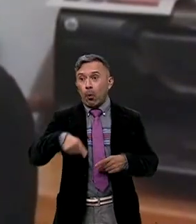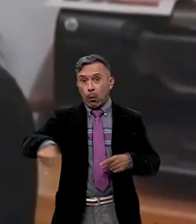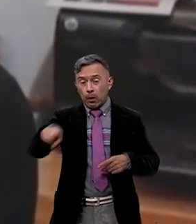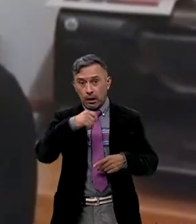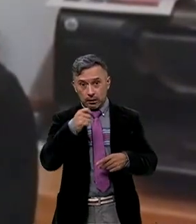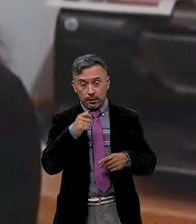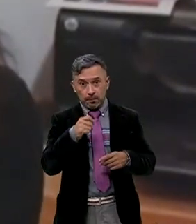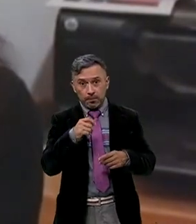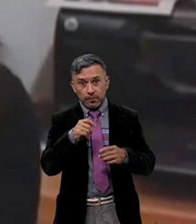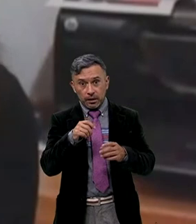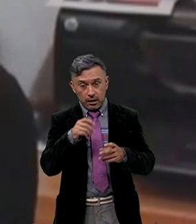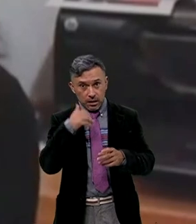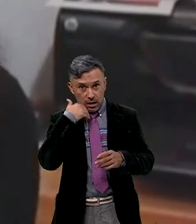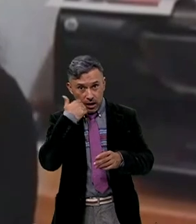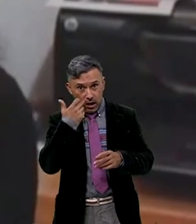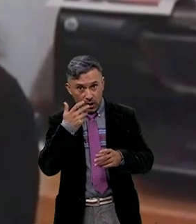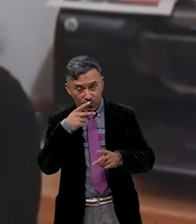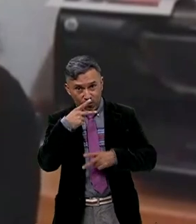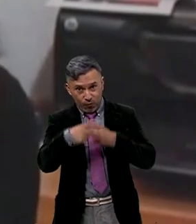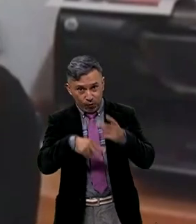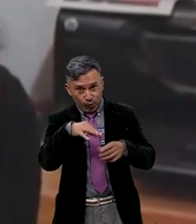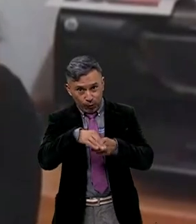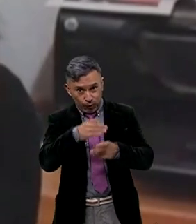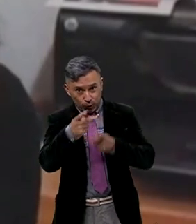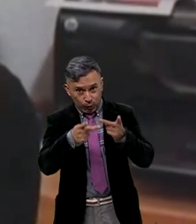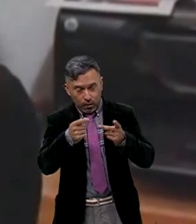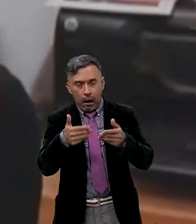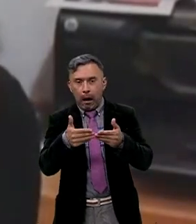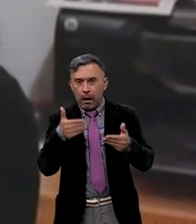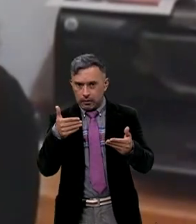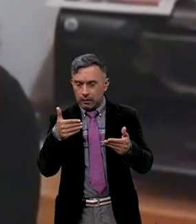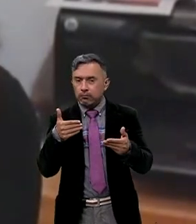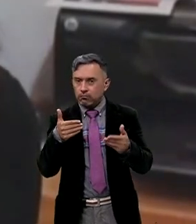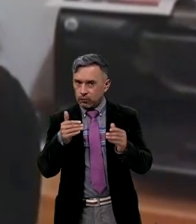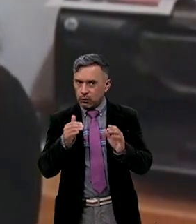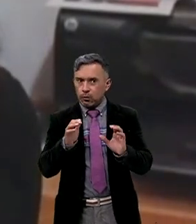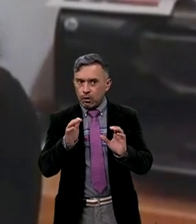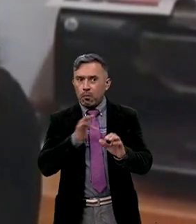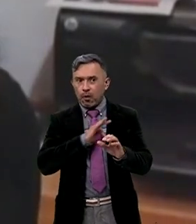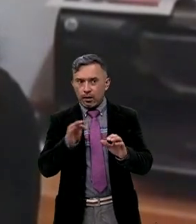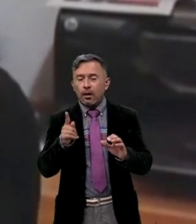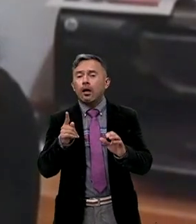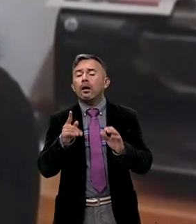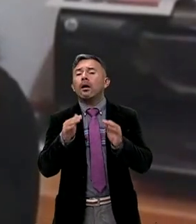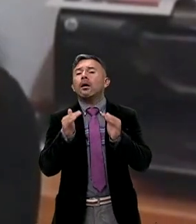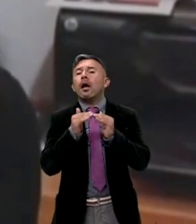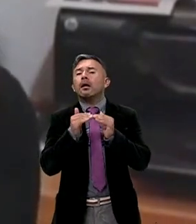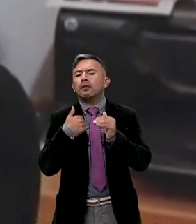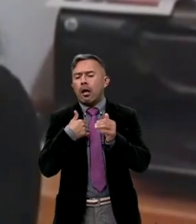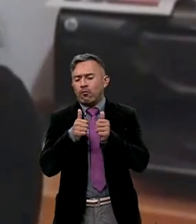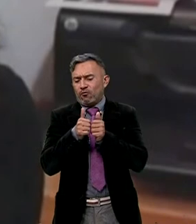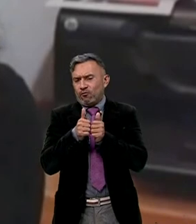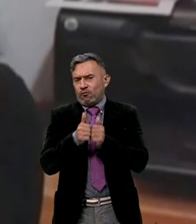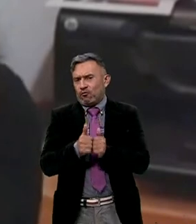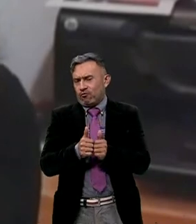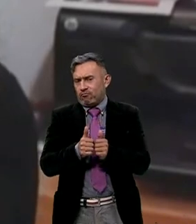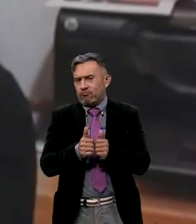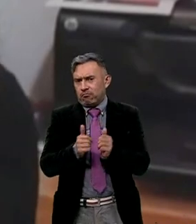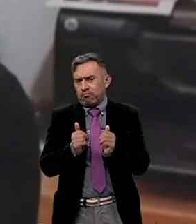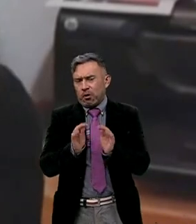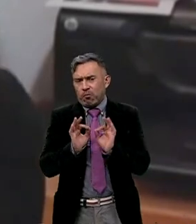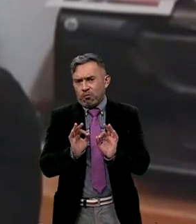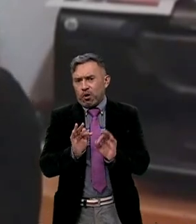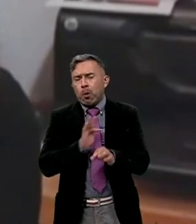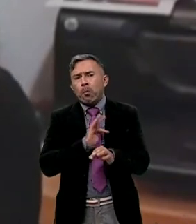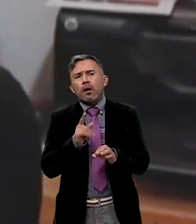pues toman todas las previsiones necesarias para estar en su lugar donde residen habitualmente y que puedan ir a